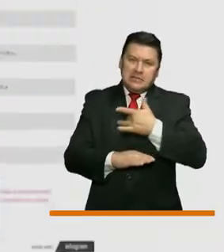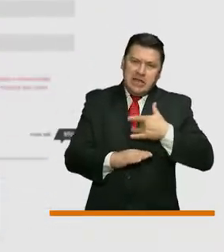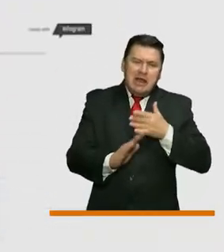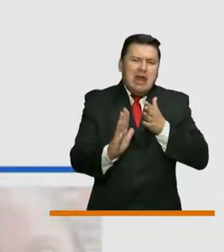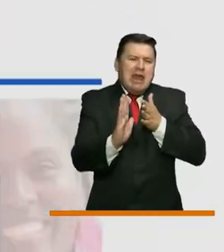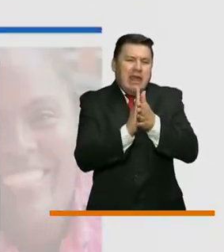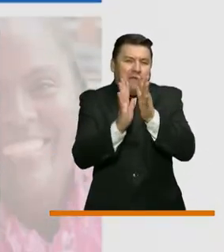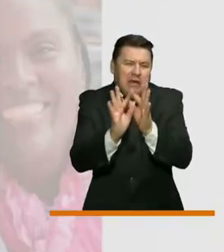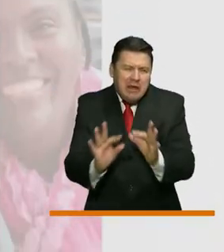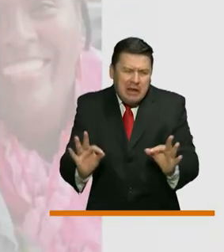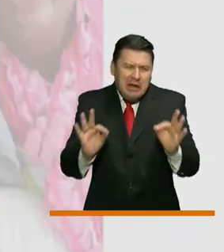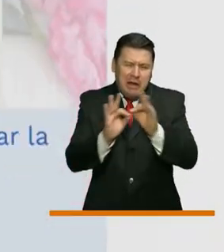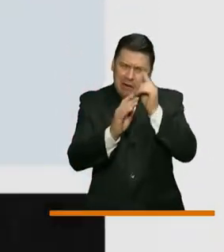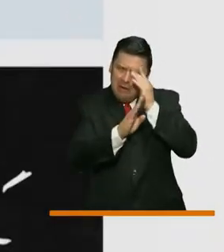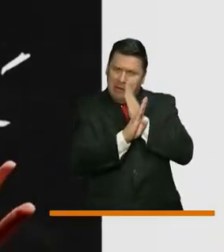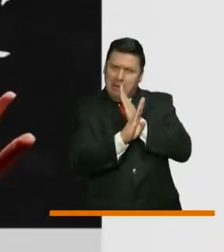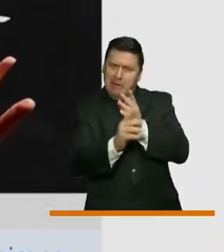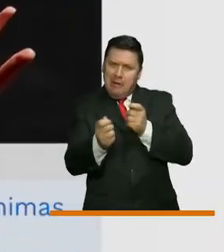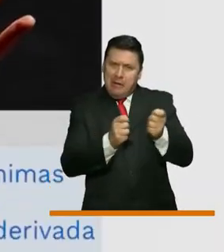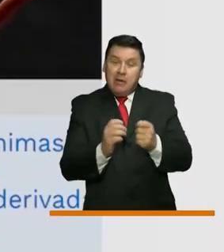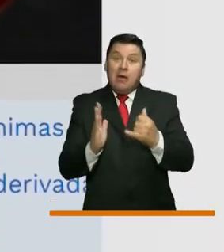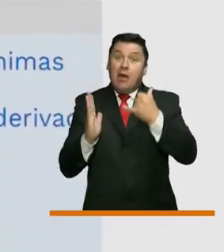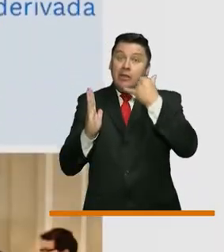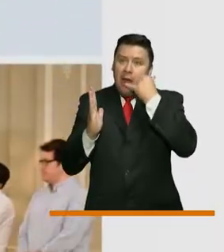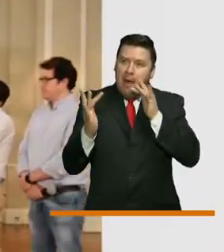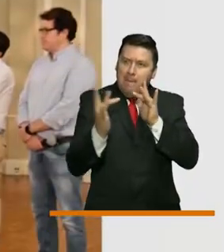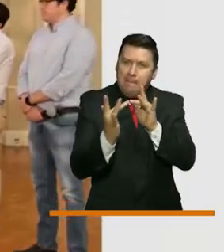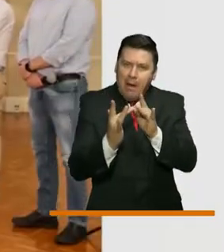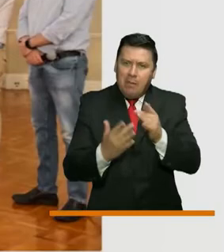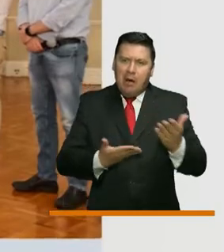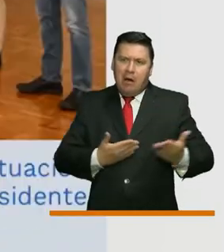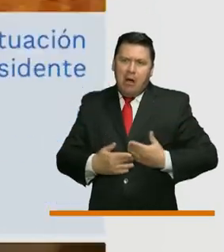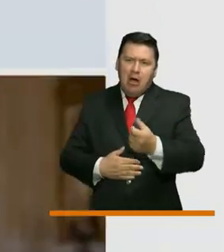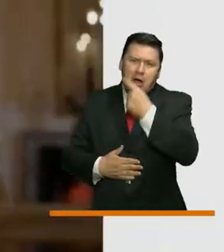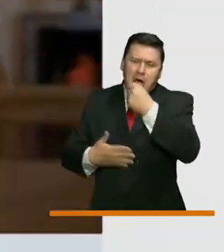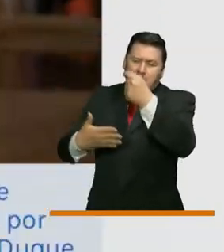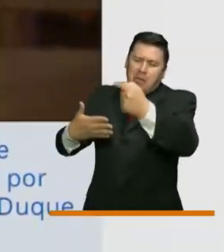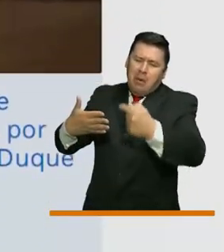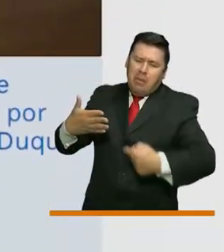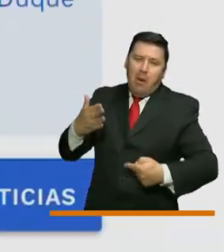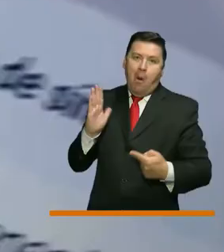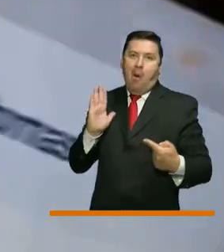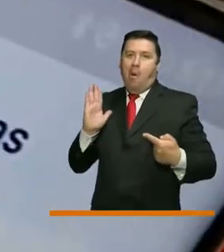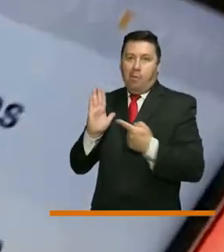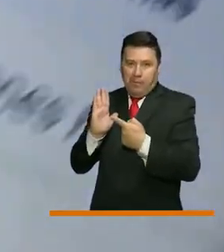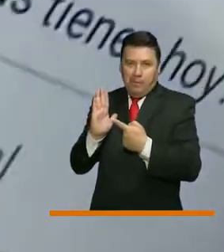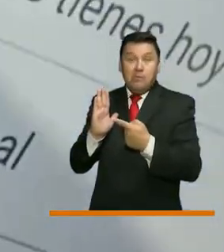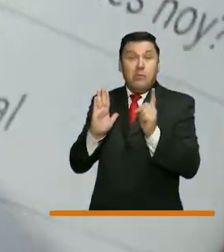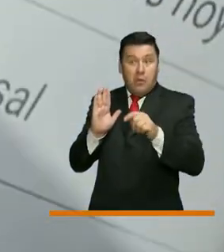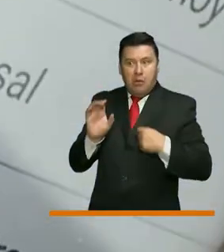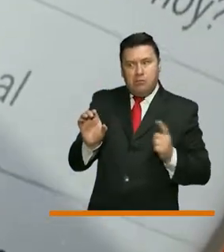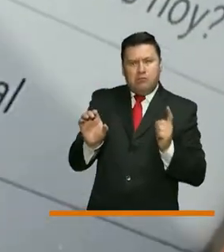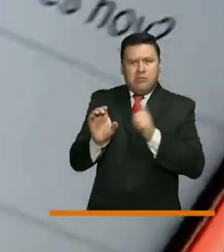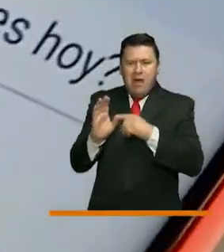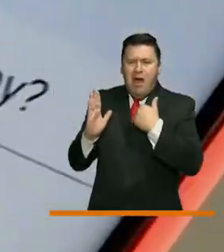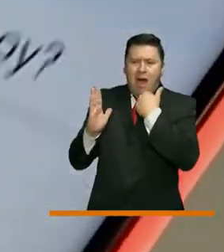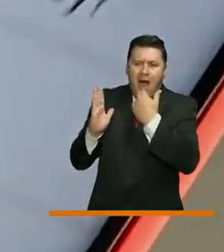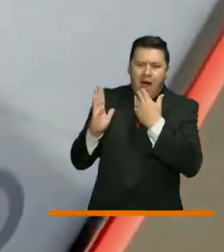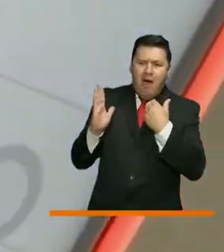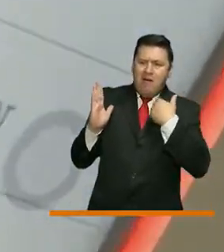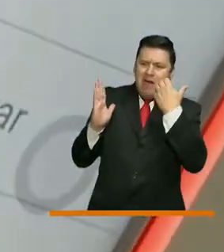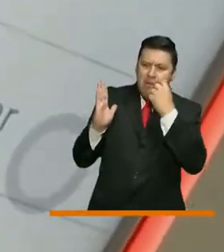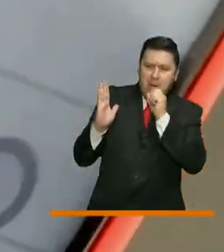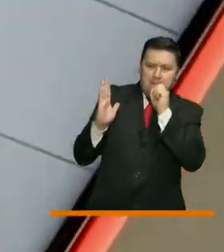salud, información importante de prevención, teléfonos útiles, farmacias, entre otros. Además, podrás registrar tus